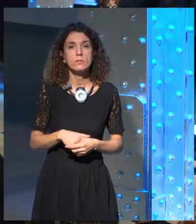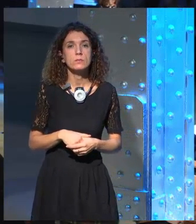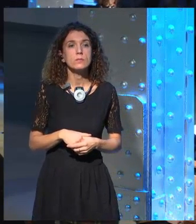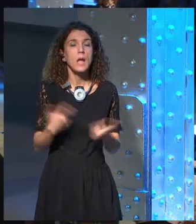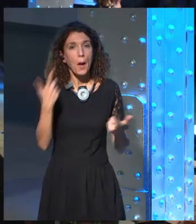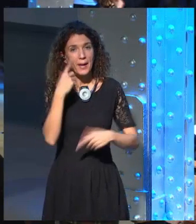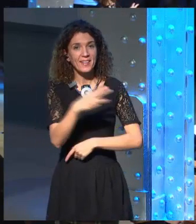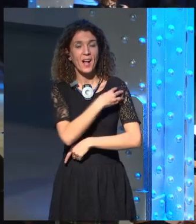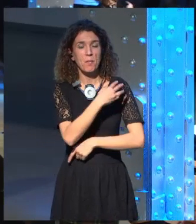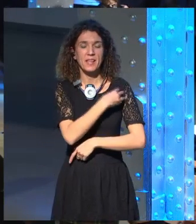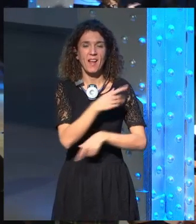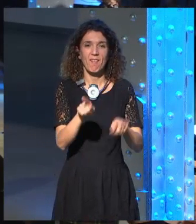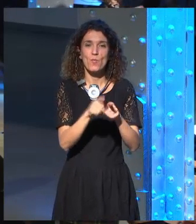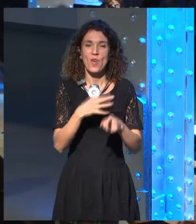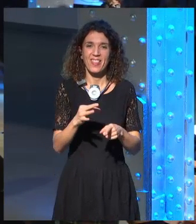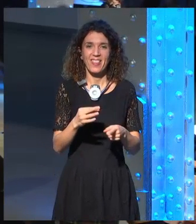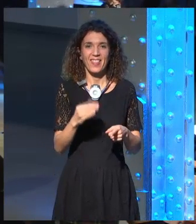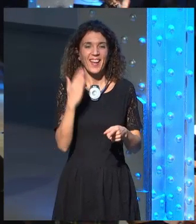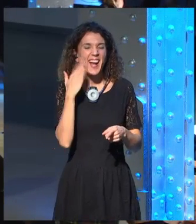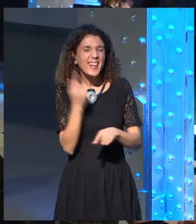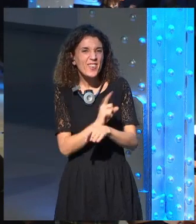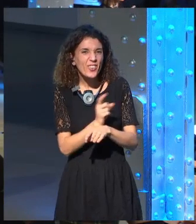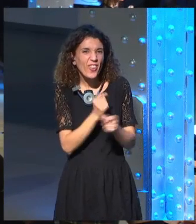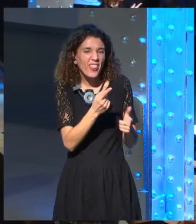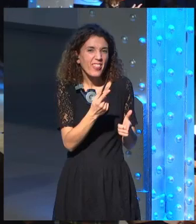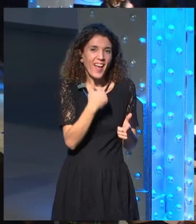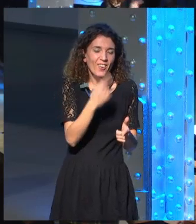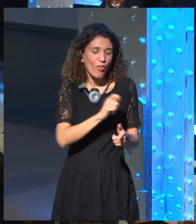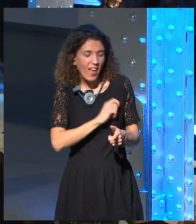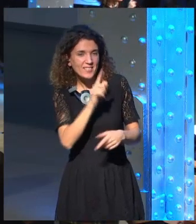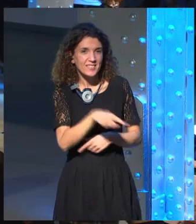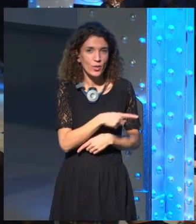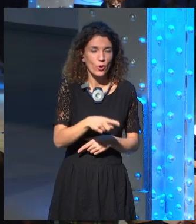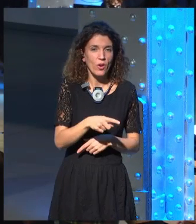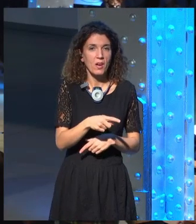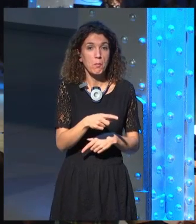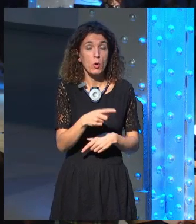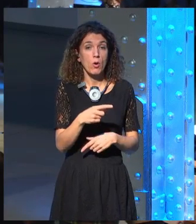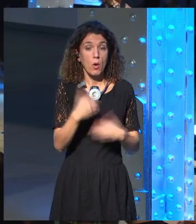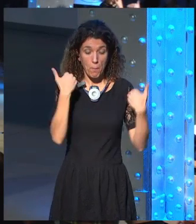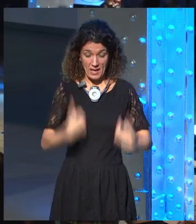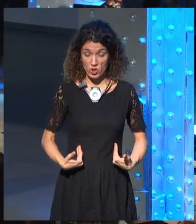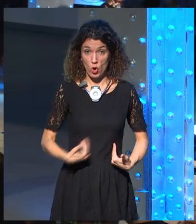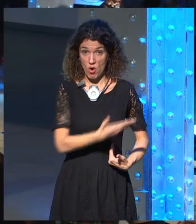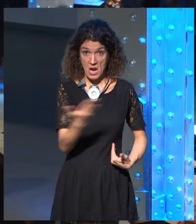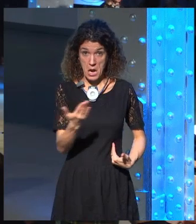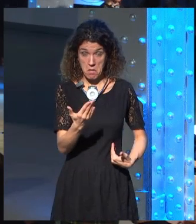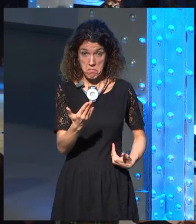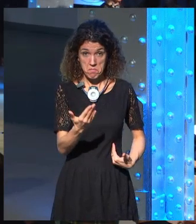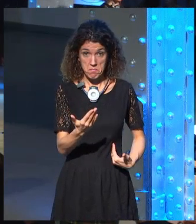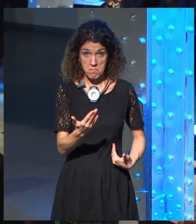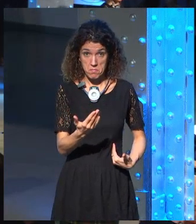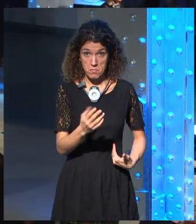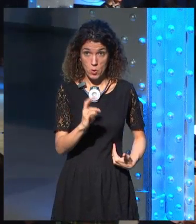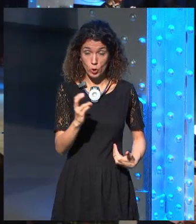Capitán, a coger cariño a esos ratoncitos, porque realmente, aparte de los seres humanos, los